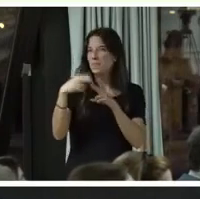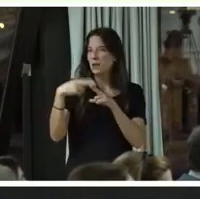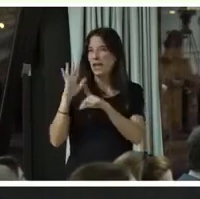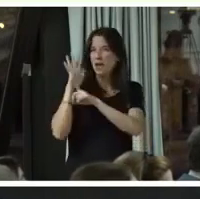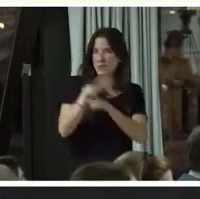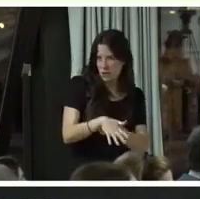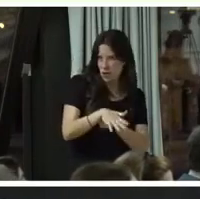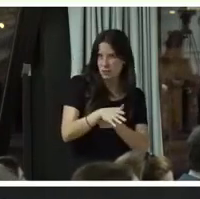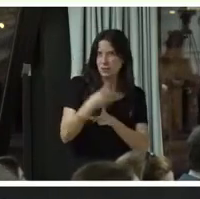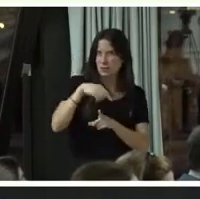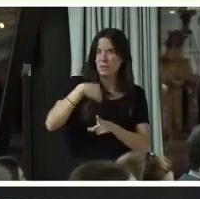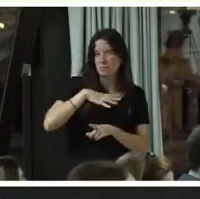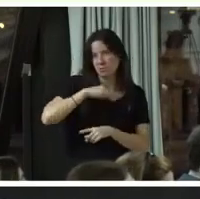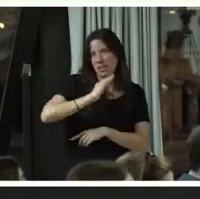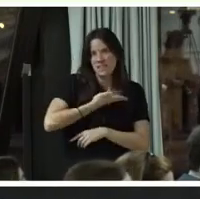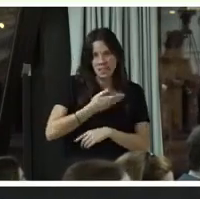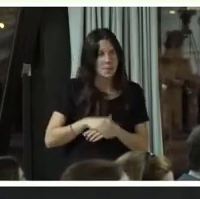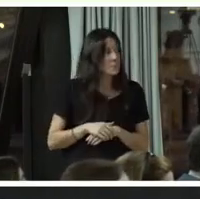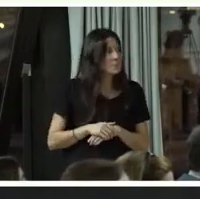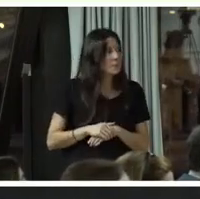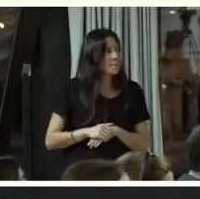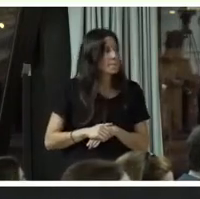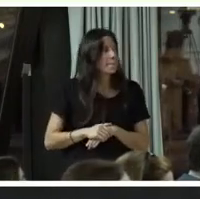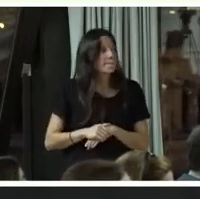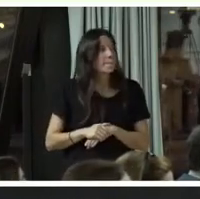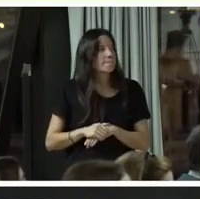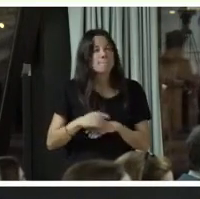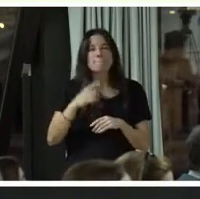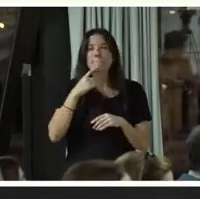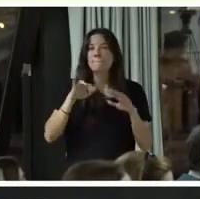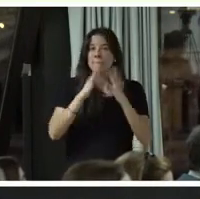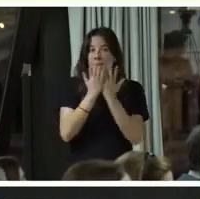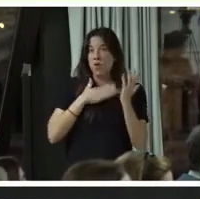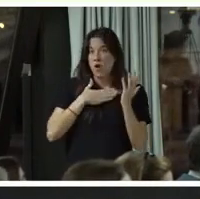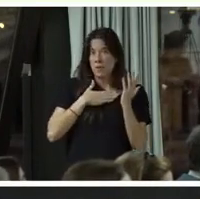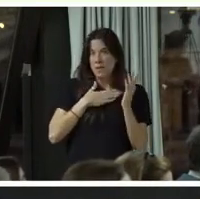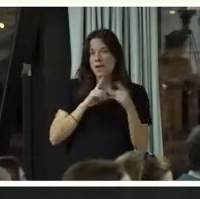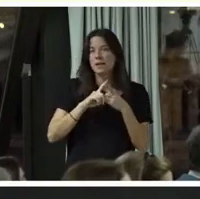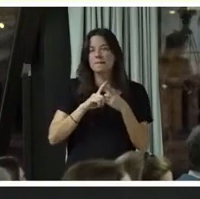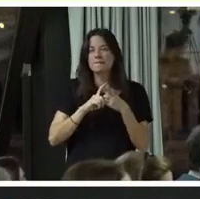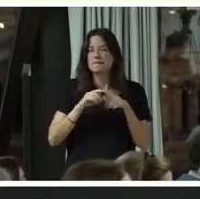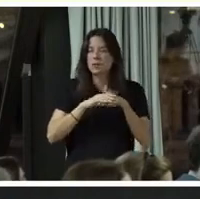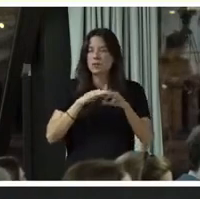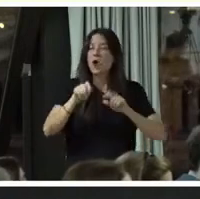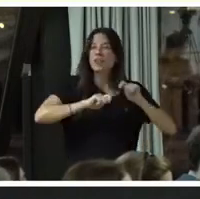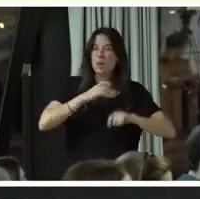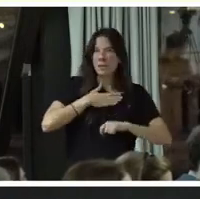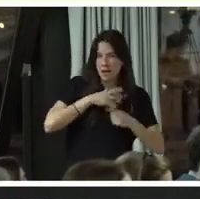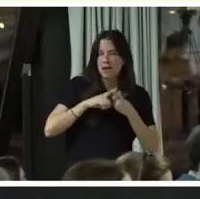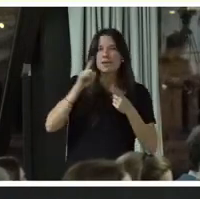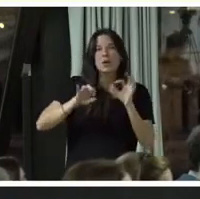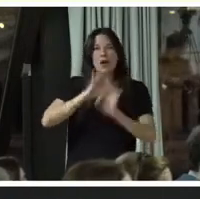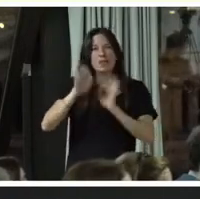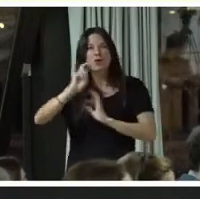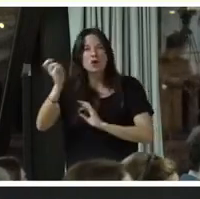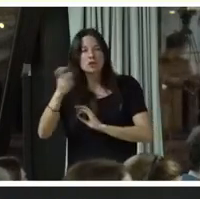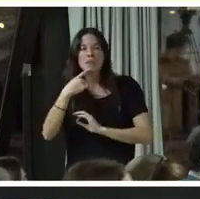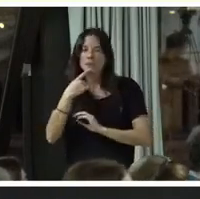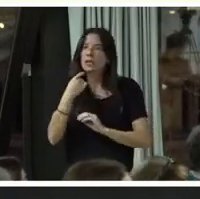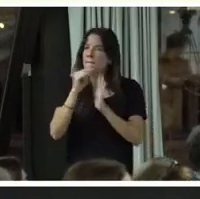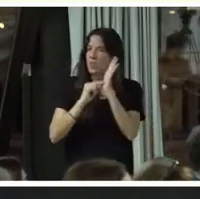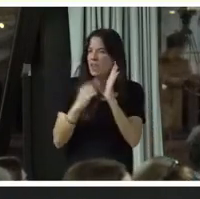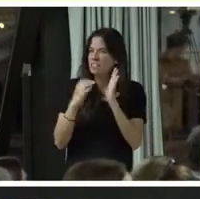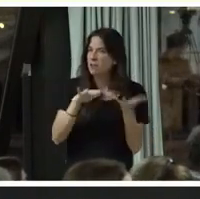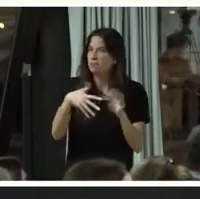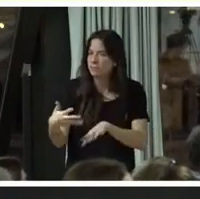de represión mundubat y otras organizaciones Por supuesto defendemos que tenemos que tomar medidas que tenemos que proteger también